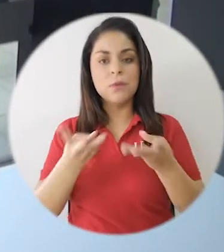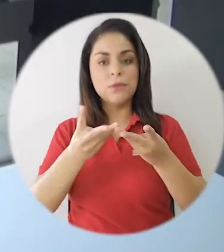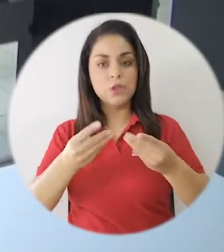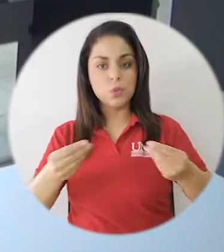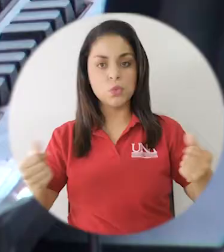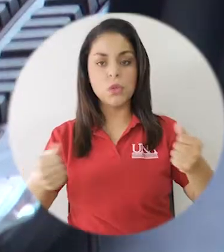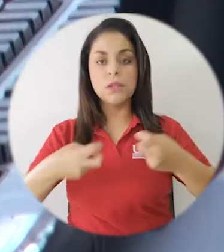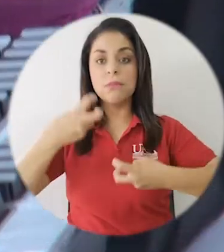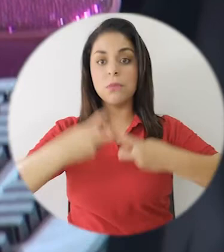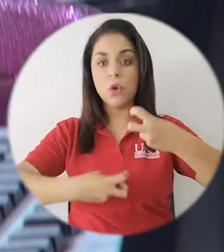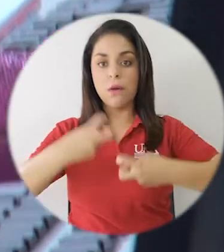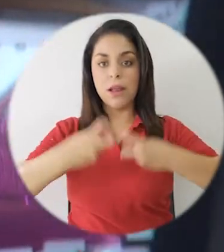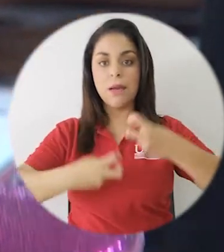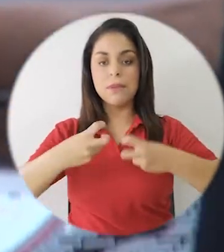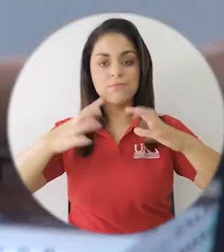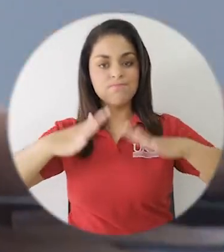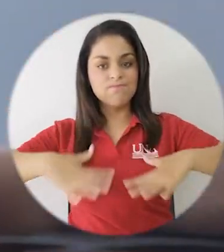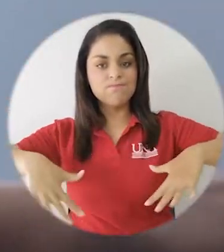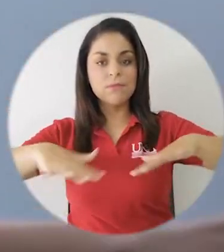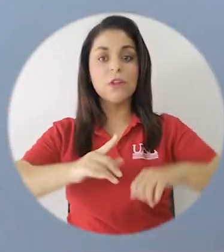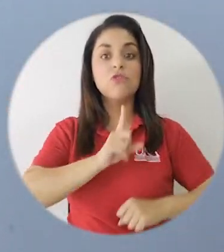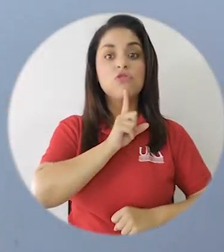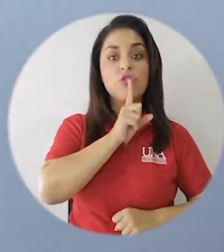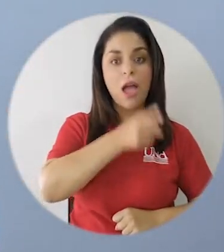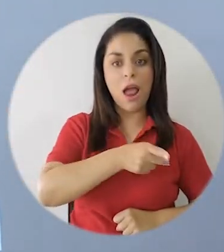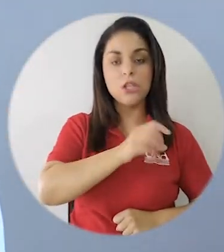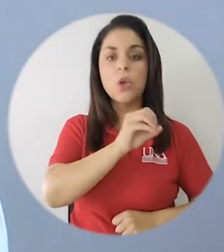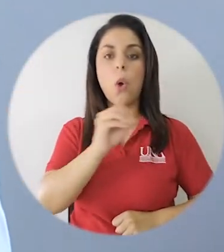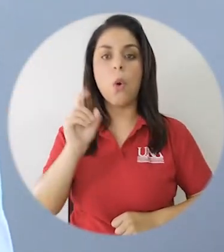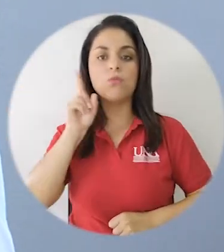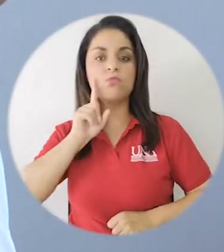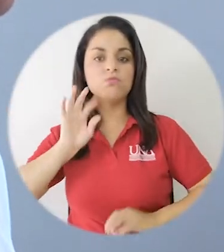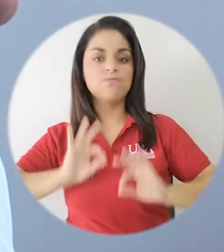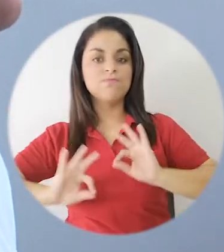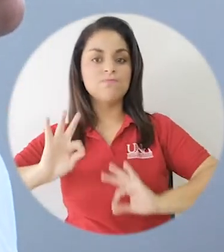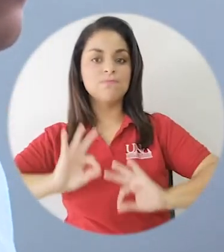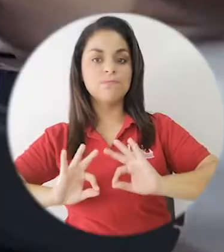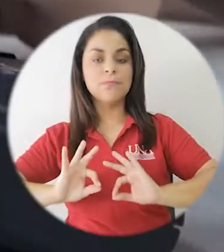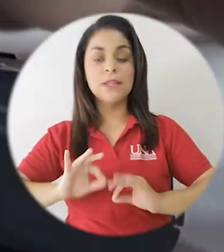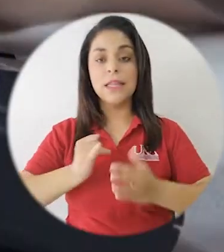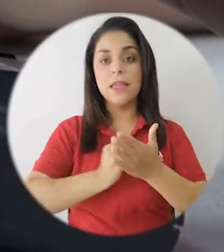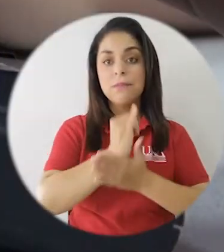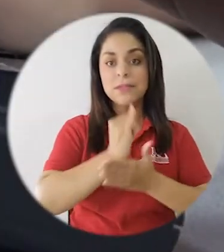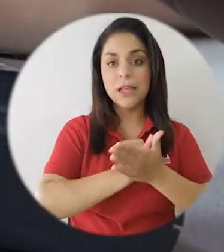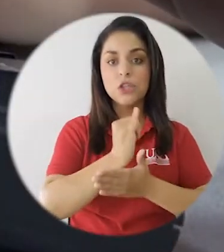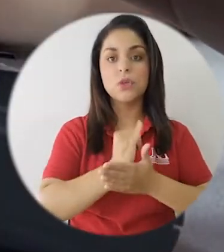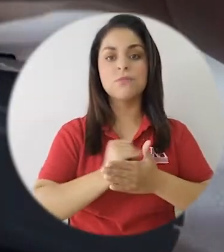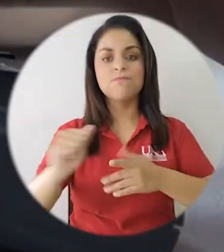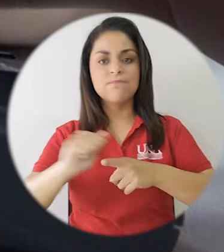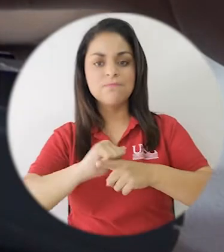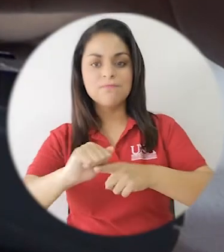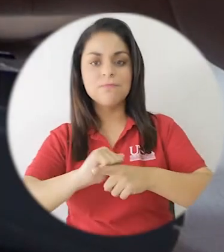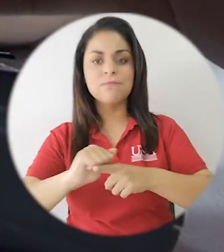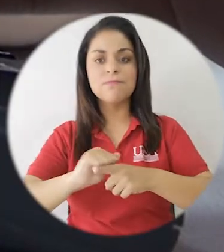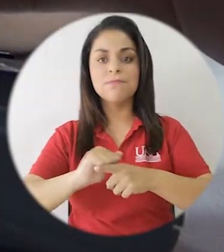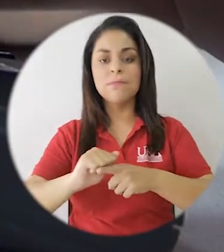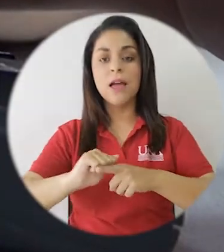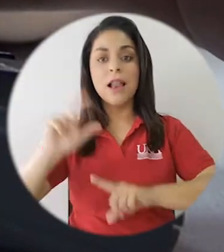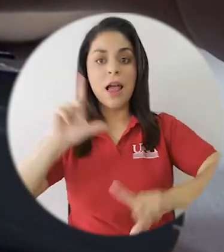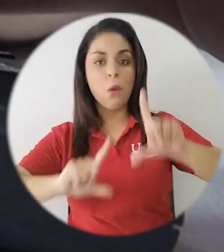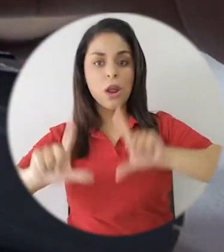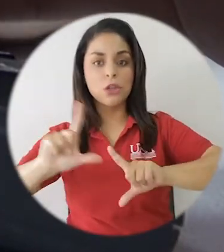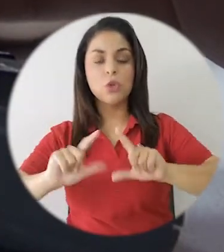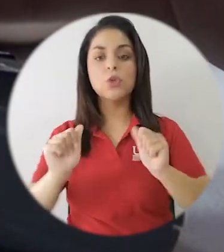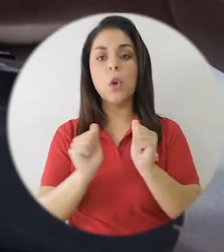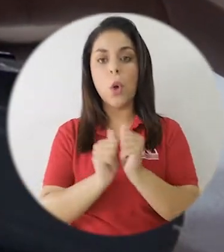se enfocará en la resolución de problemas en contextos reales o simulados, investigaciones, ejercicios